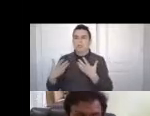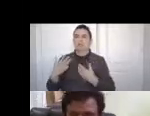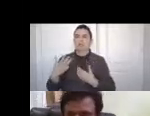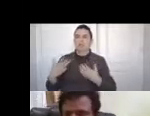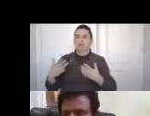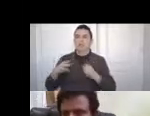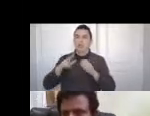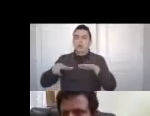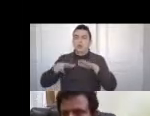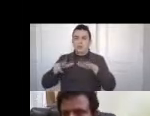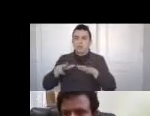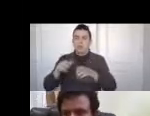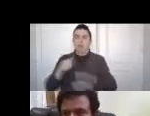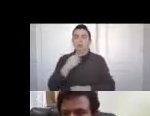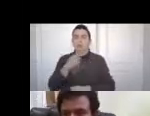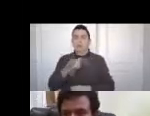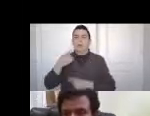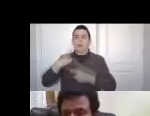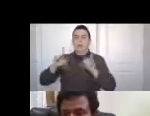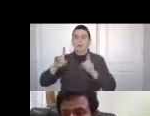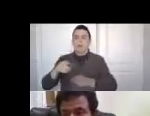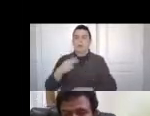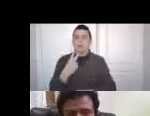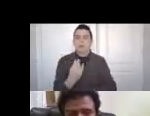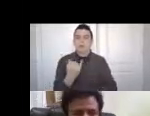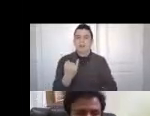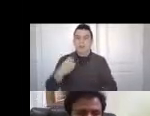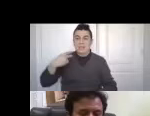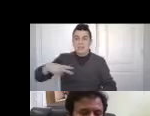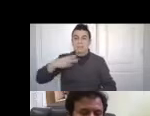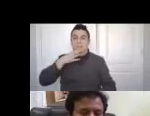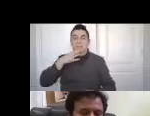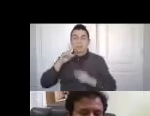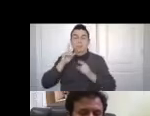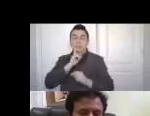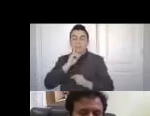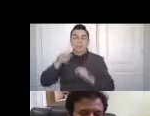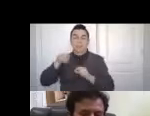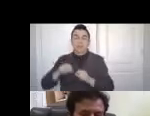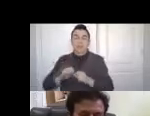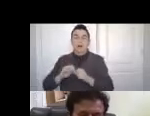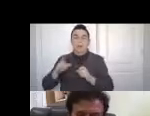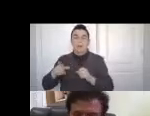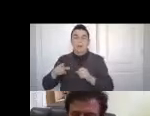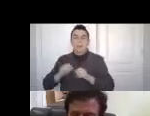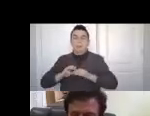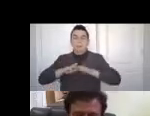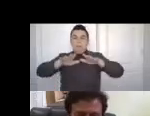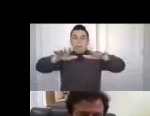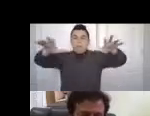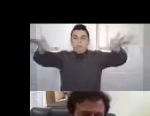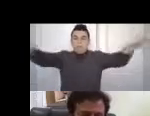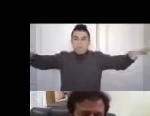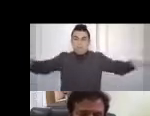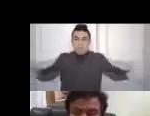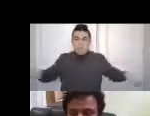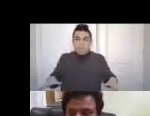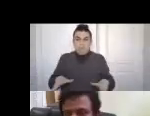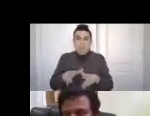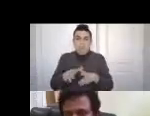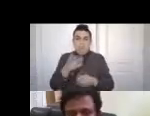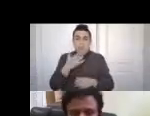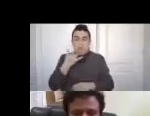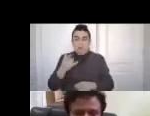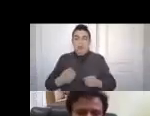muertos, VIH, ¿cierto?, que todavía es un gran problema, una gran pandemia que tenemos, que ya desafortunadamente ha llevado la vida de casi